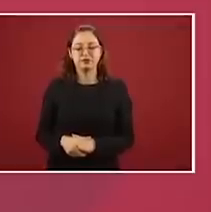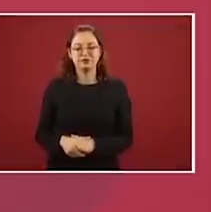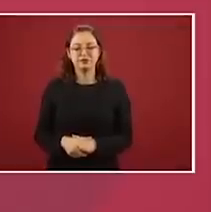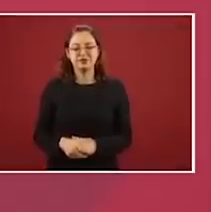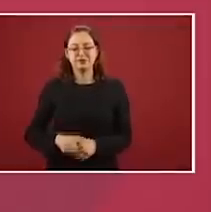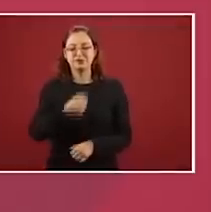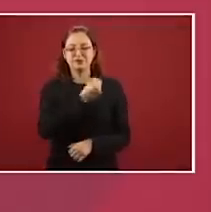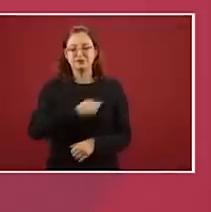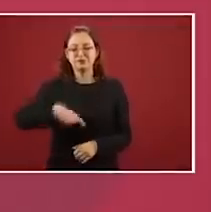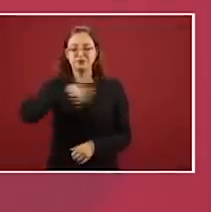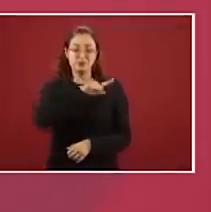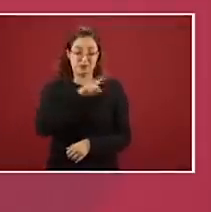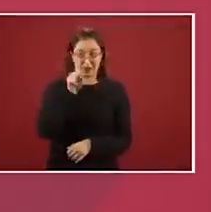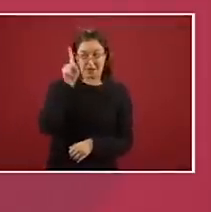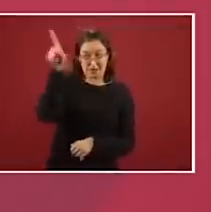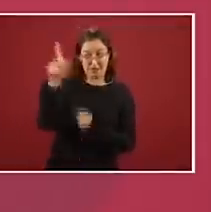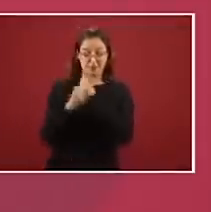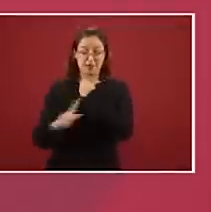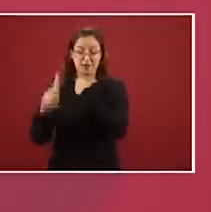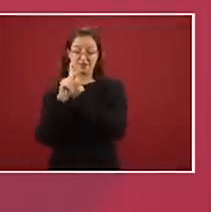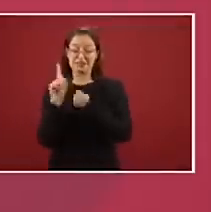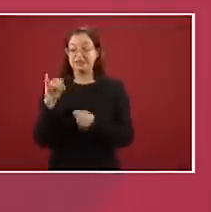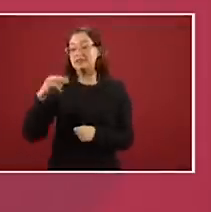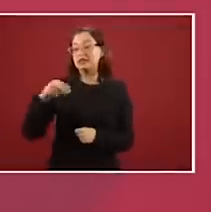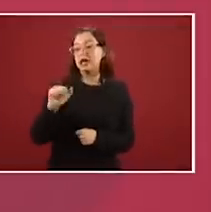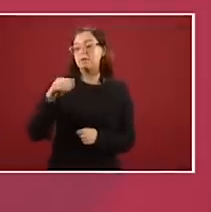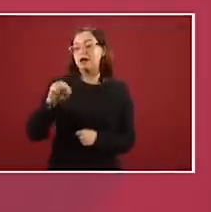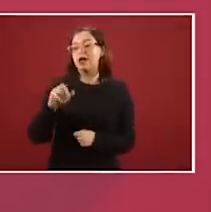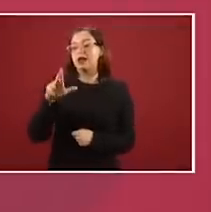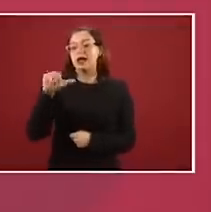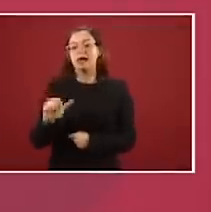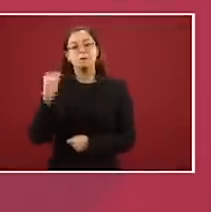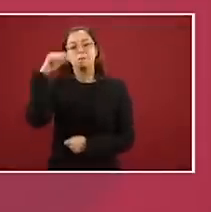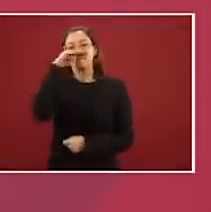en Dinamarca es gratuita,